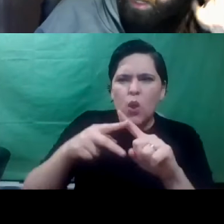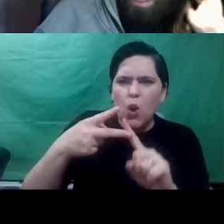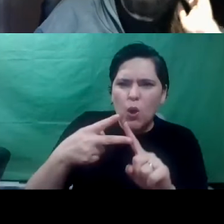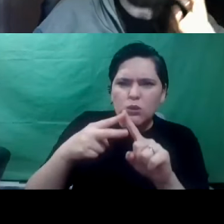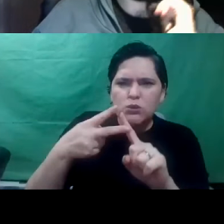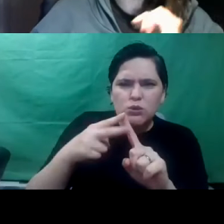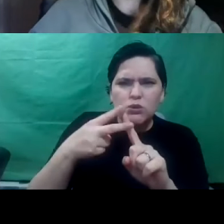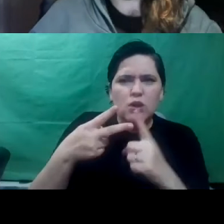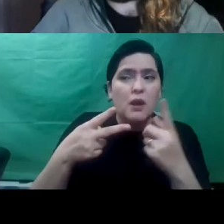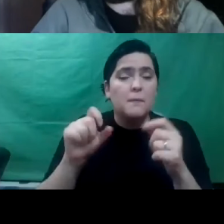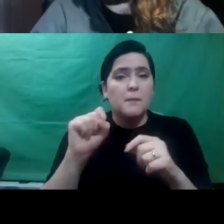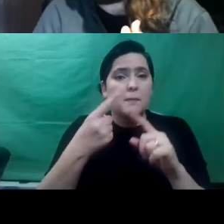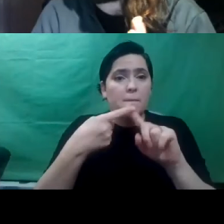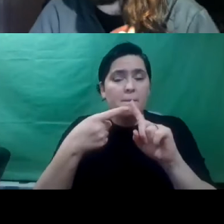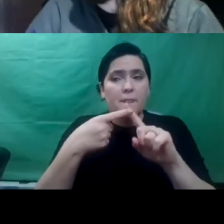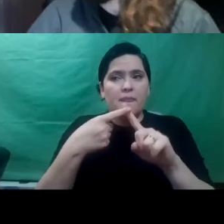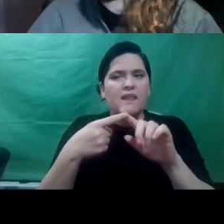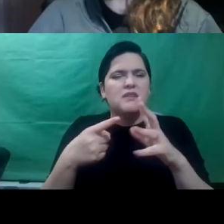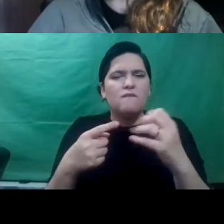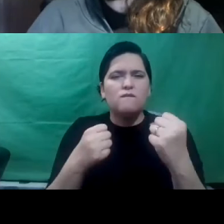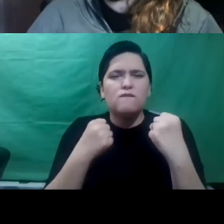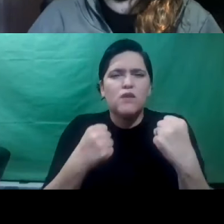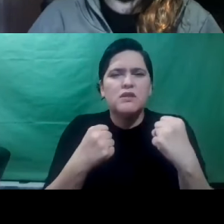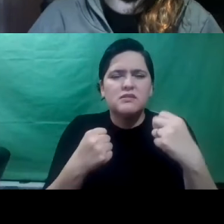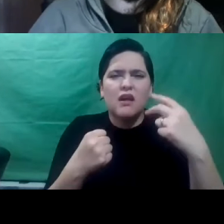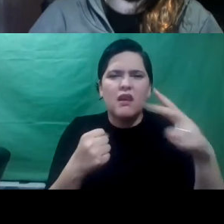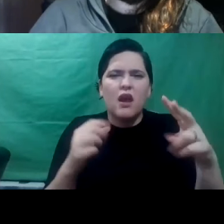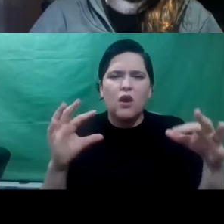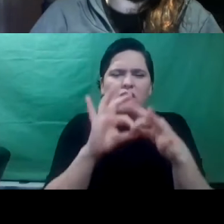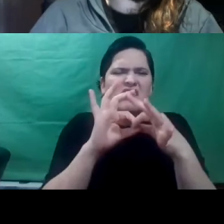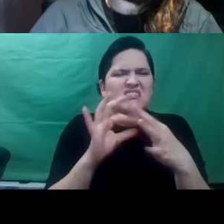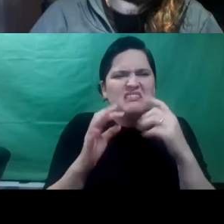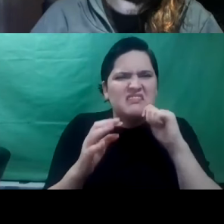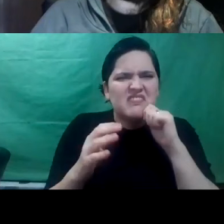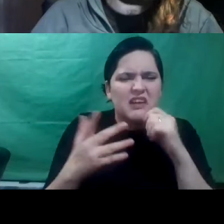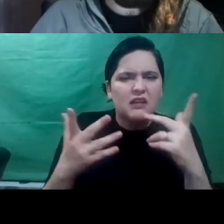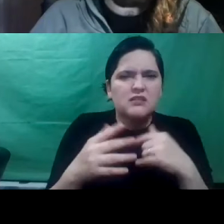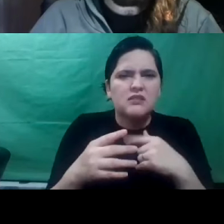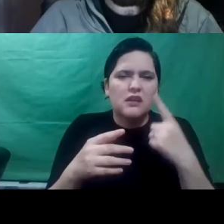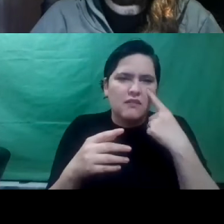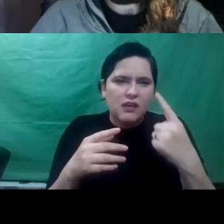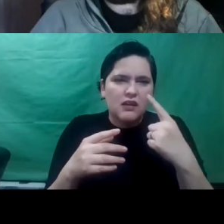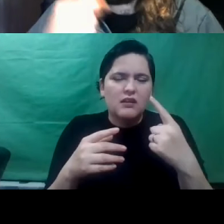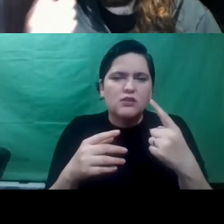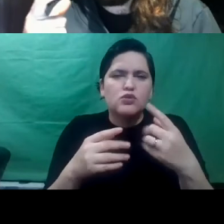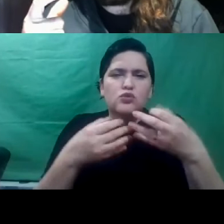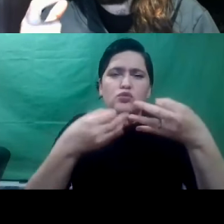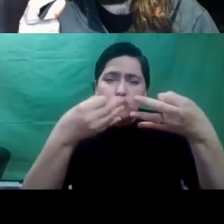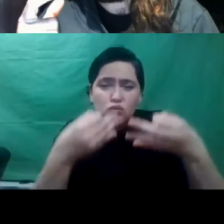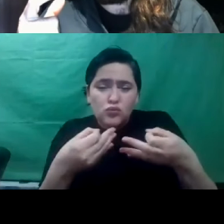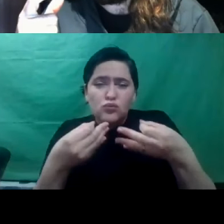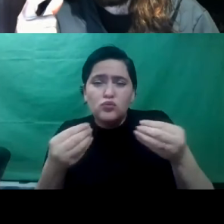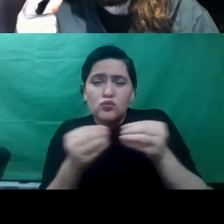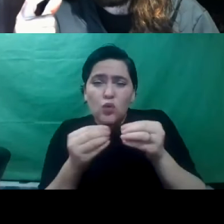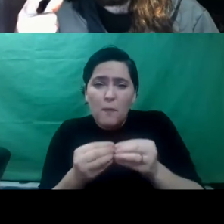primero es agarrar la fuerza de conectividad. ¿Qué es la fuerza de conectividad? La fuerza de conectividad es la suma de todos los pesos que tiene una